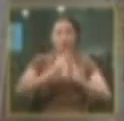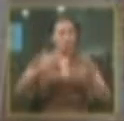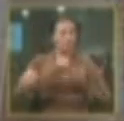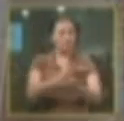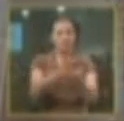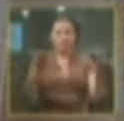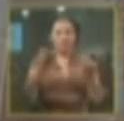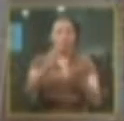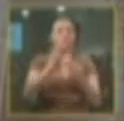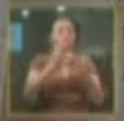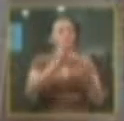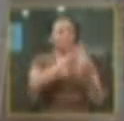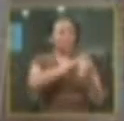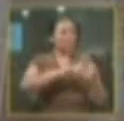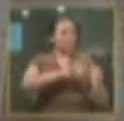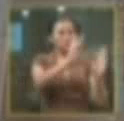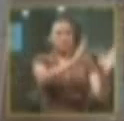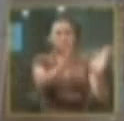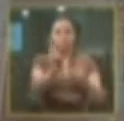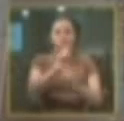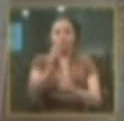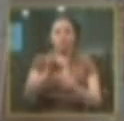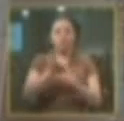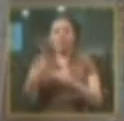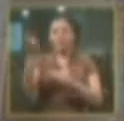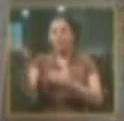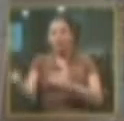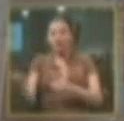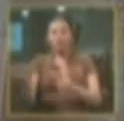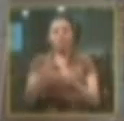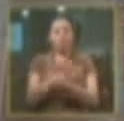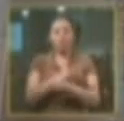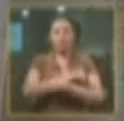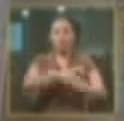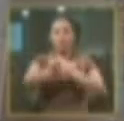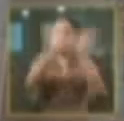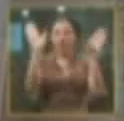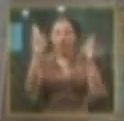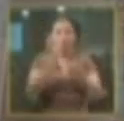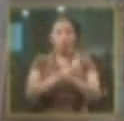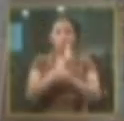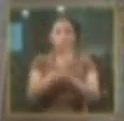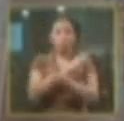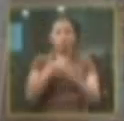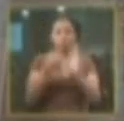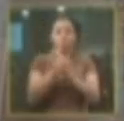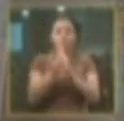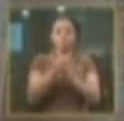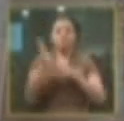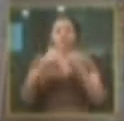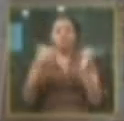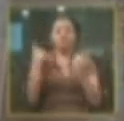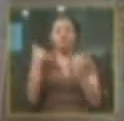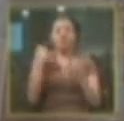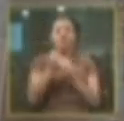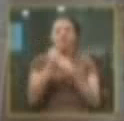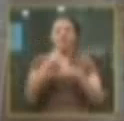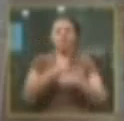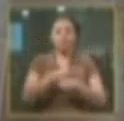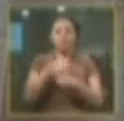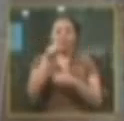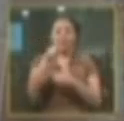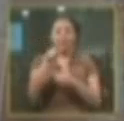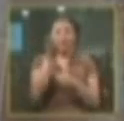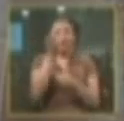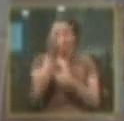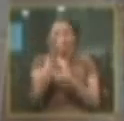ninguno de ustedes en particular, que deje absolutamente claro, haciendo uso de la capacidad que tiene de interpretar, de que esa